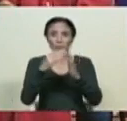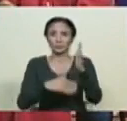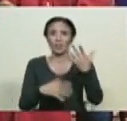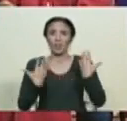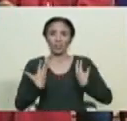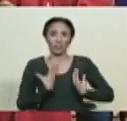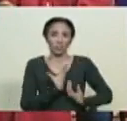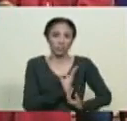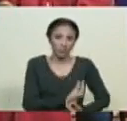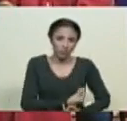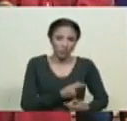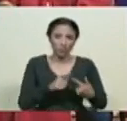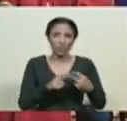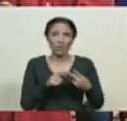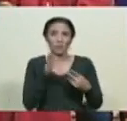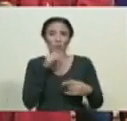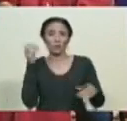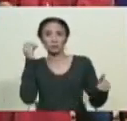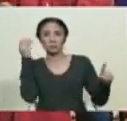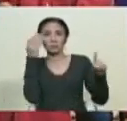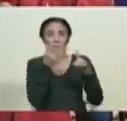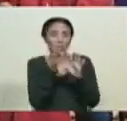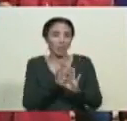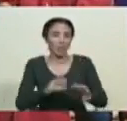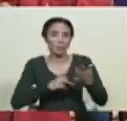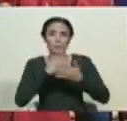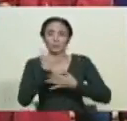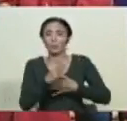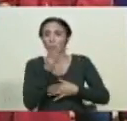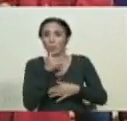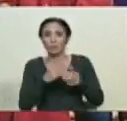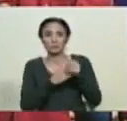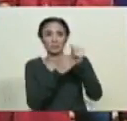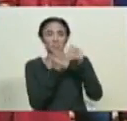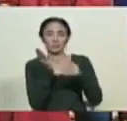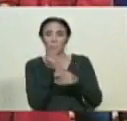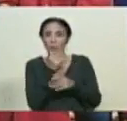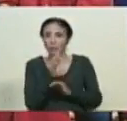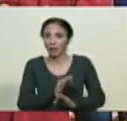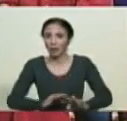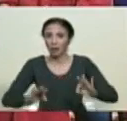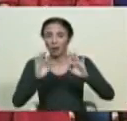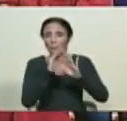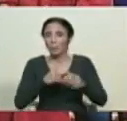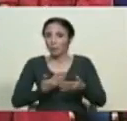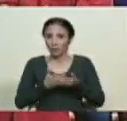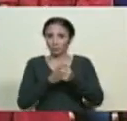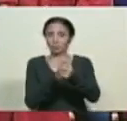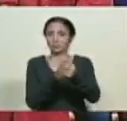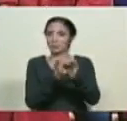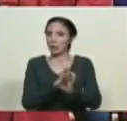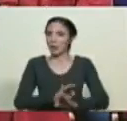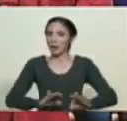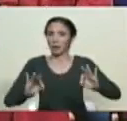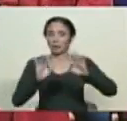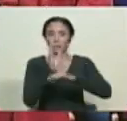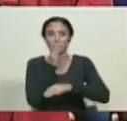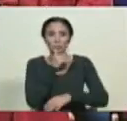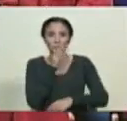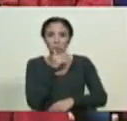desmotivado, no hay objetivos, no hay un proyecto, no hay un líder que los pueda guiar, que les pueda decir